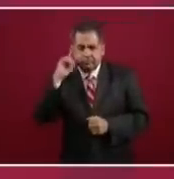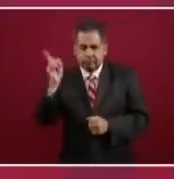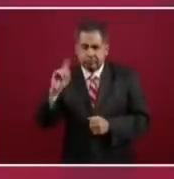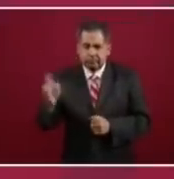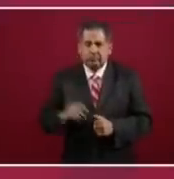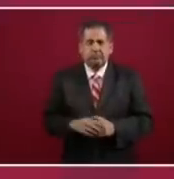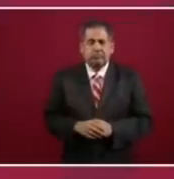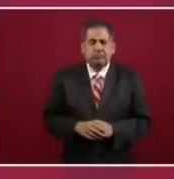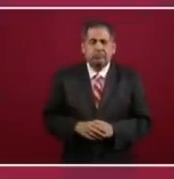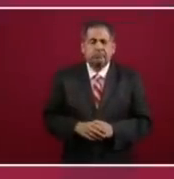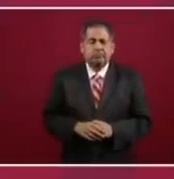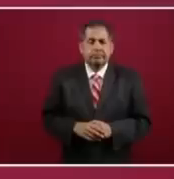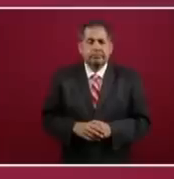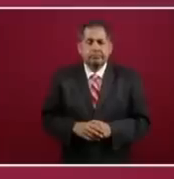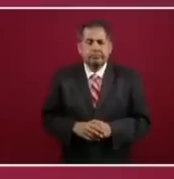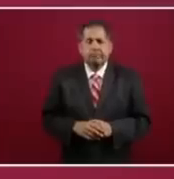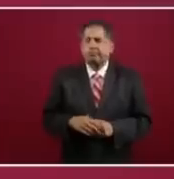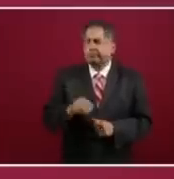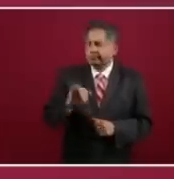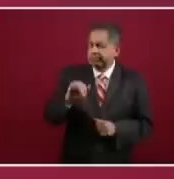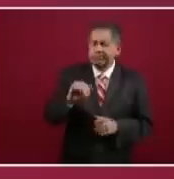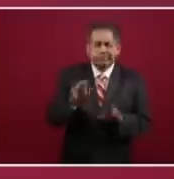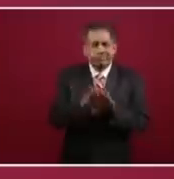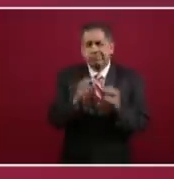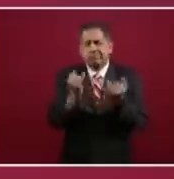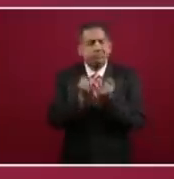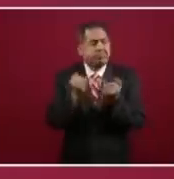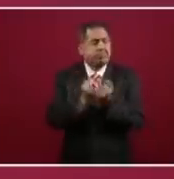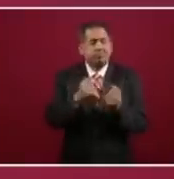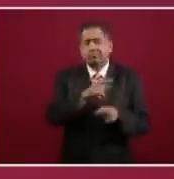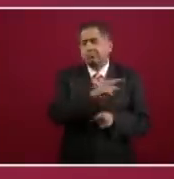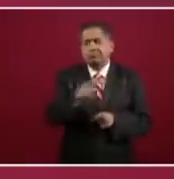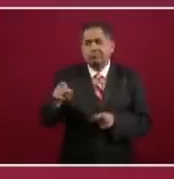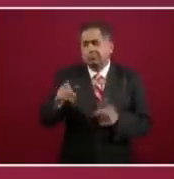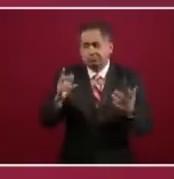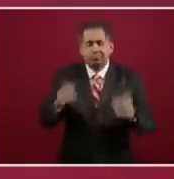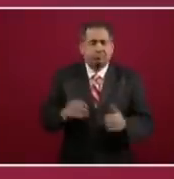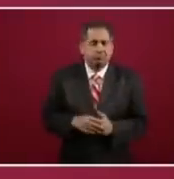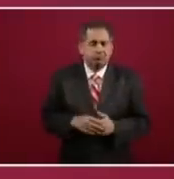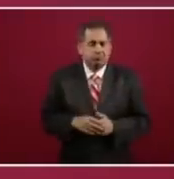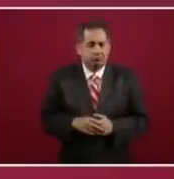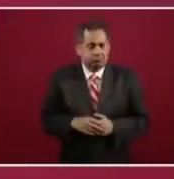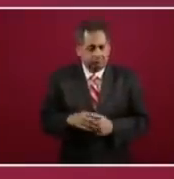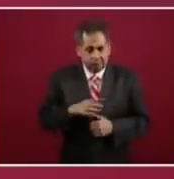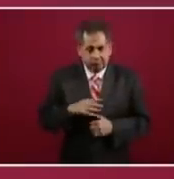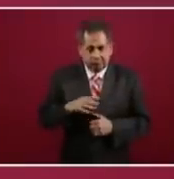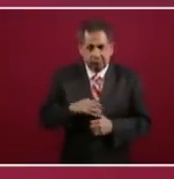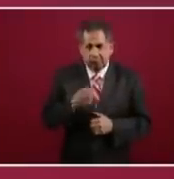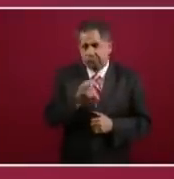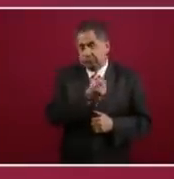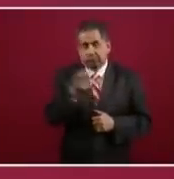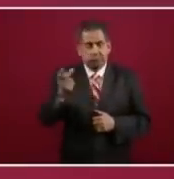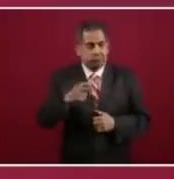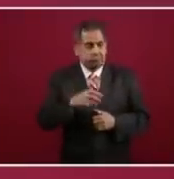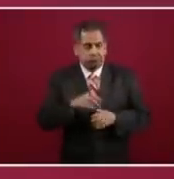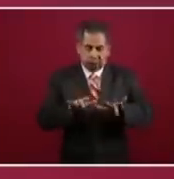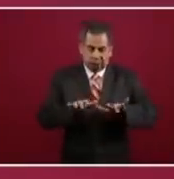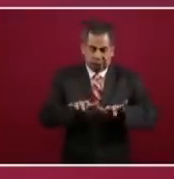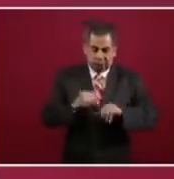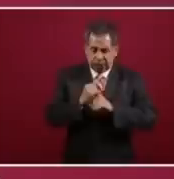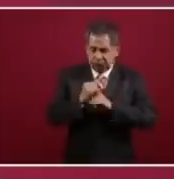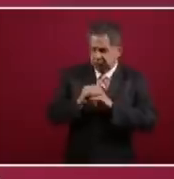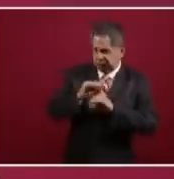sí sí sí como como todo o sea de estos ataques cibernéticos